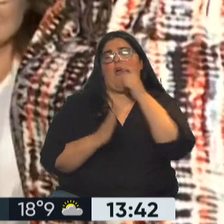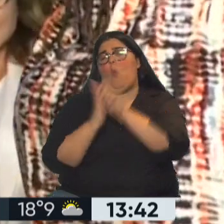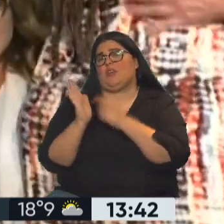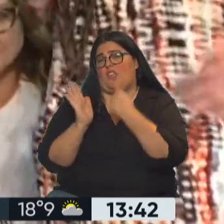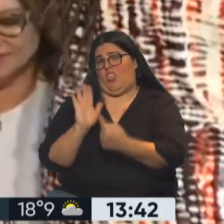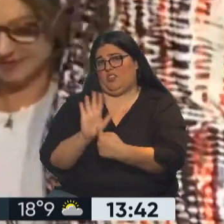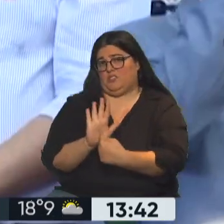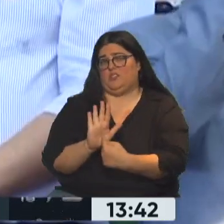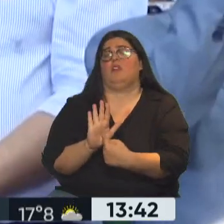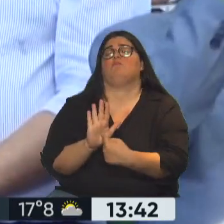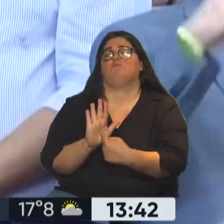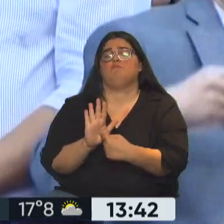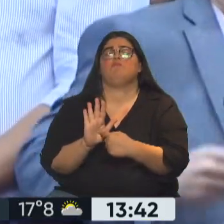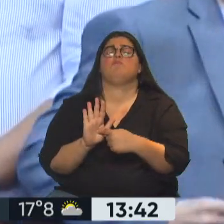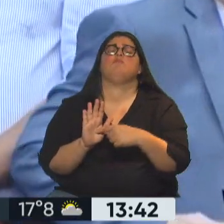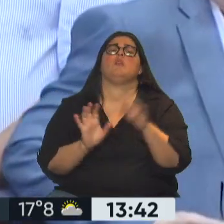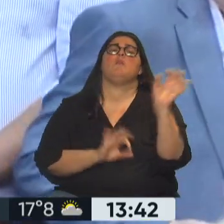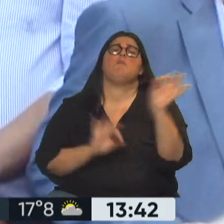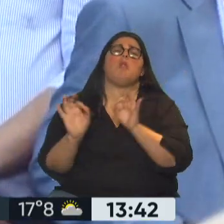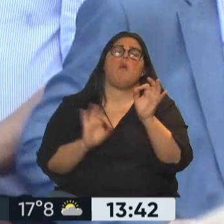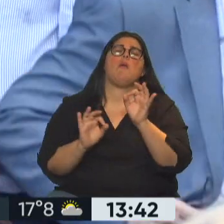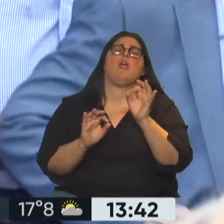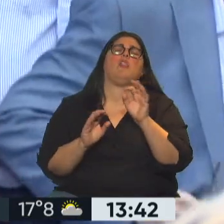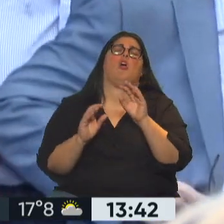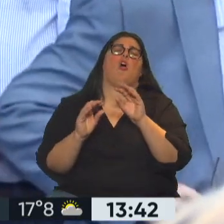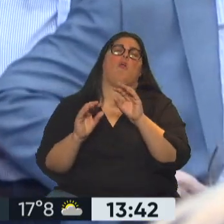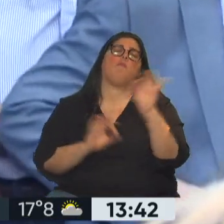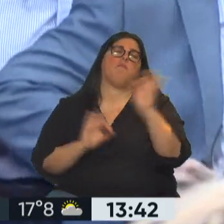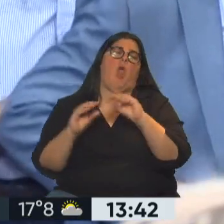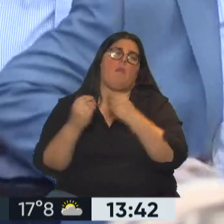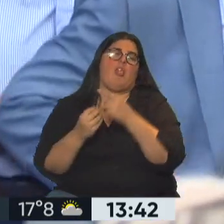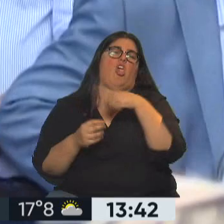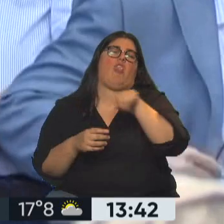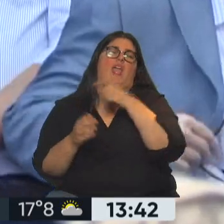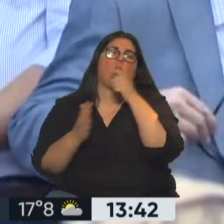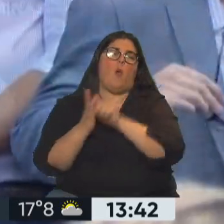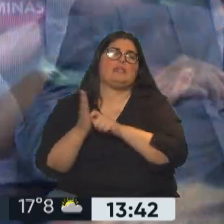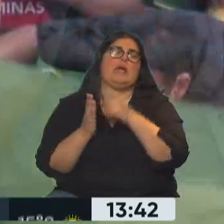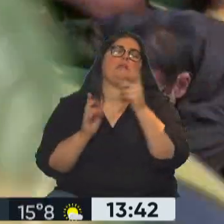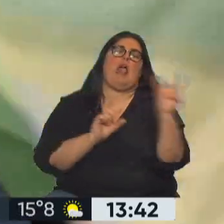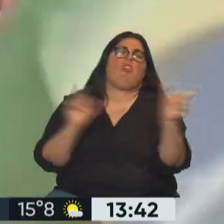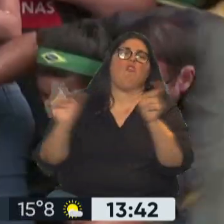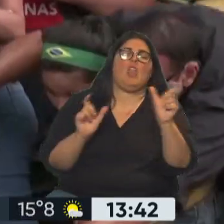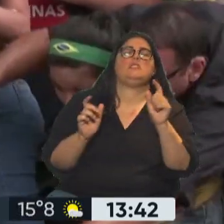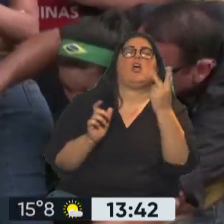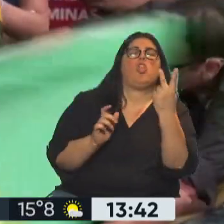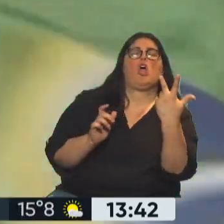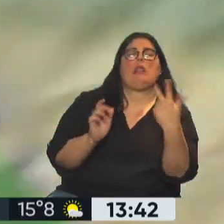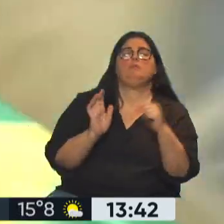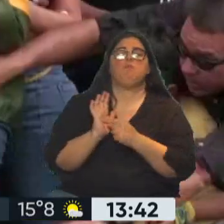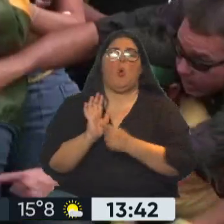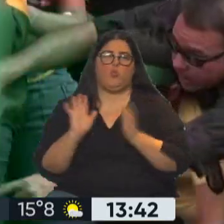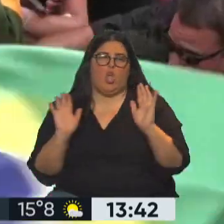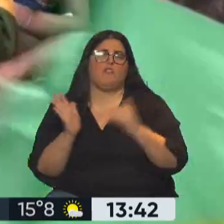hay un promedio de encuestas, la diferencia llega a ser de 2 y 3 puntos, pero si vemos Datafolha, por